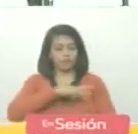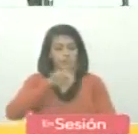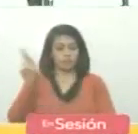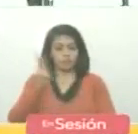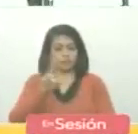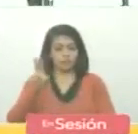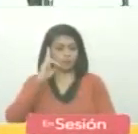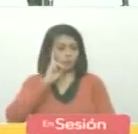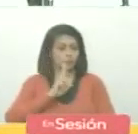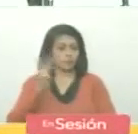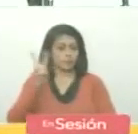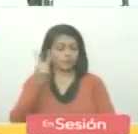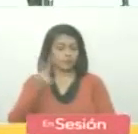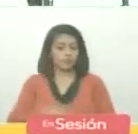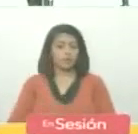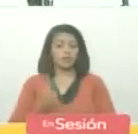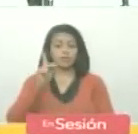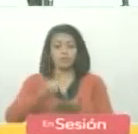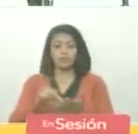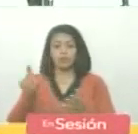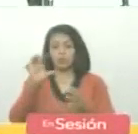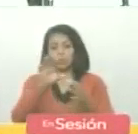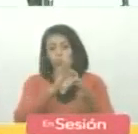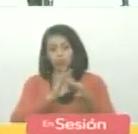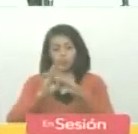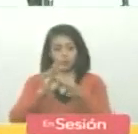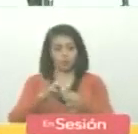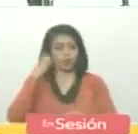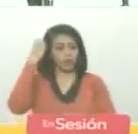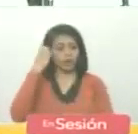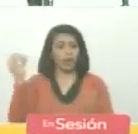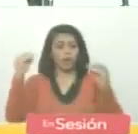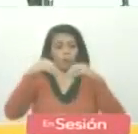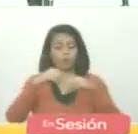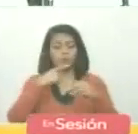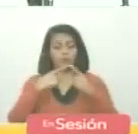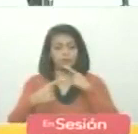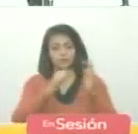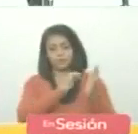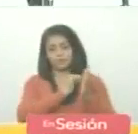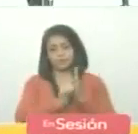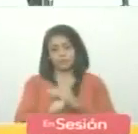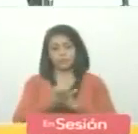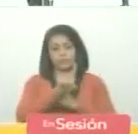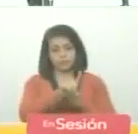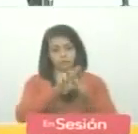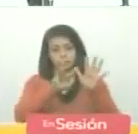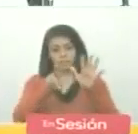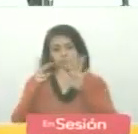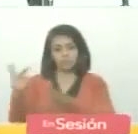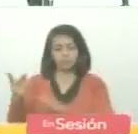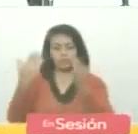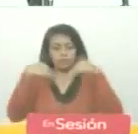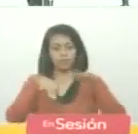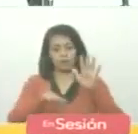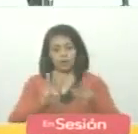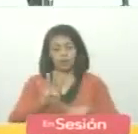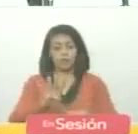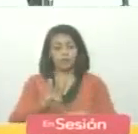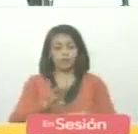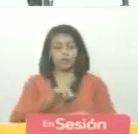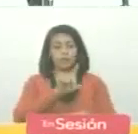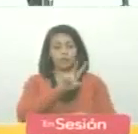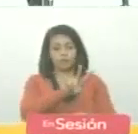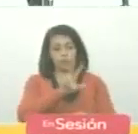República Bolivariana de Venezuela ante la Unión Europea, de conformidad con lo previsto en los artículos 187, numeral 14